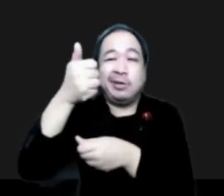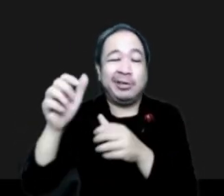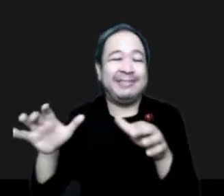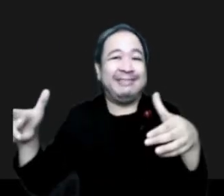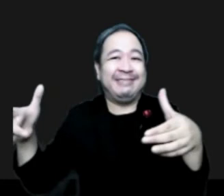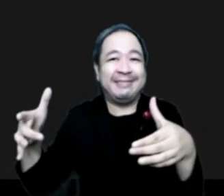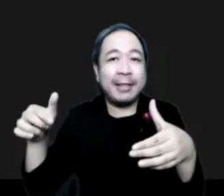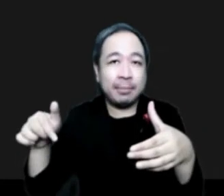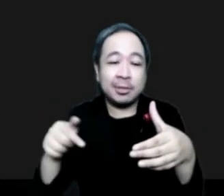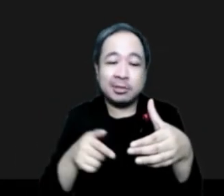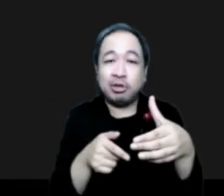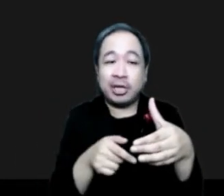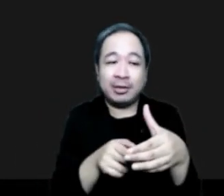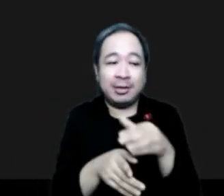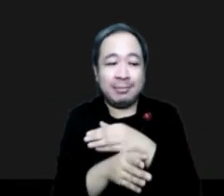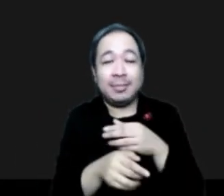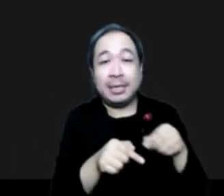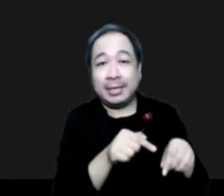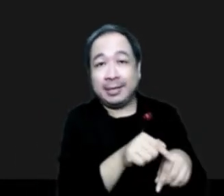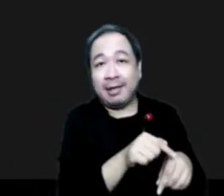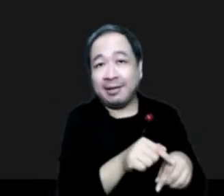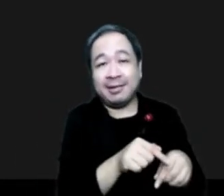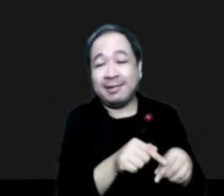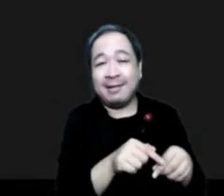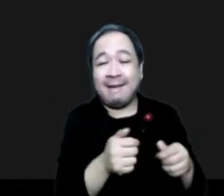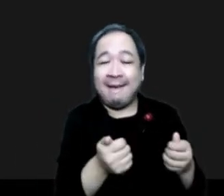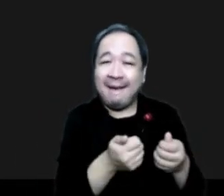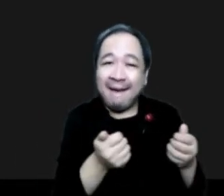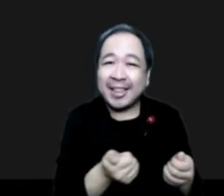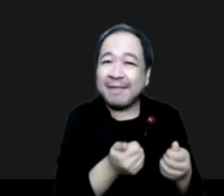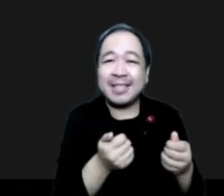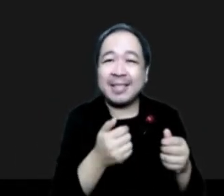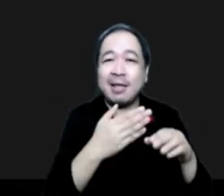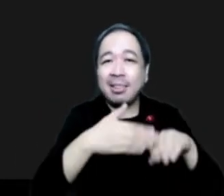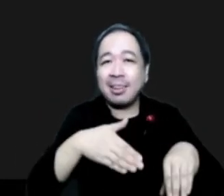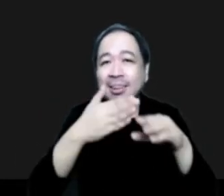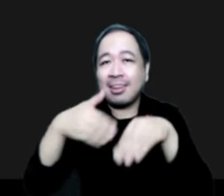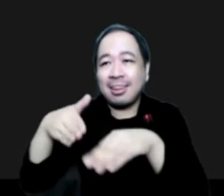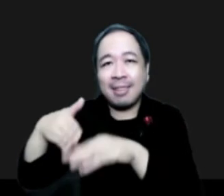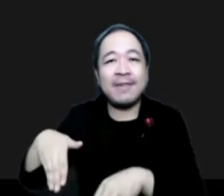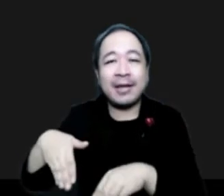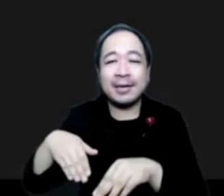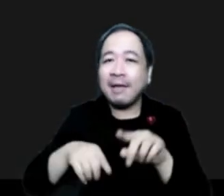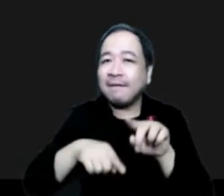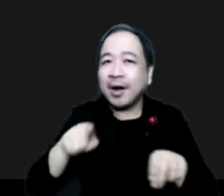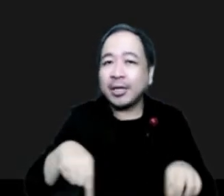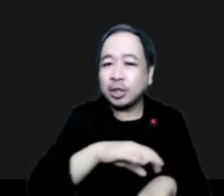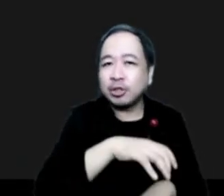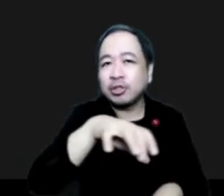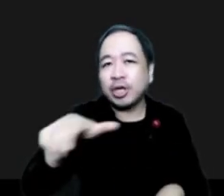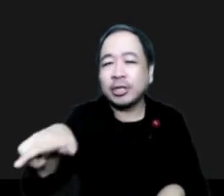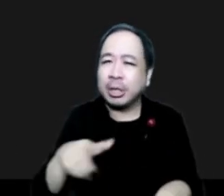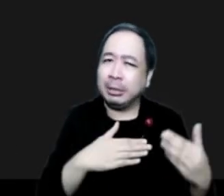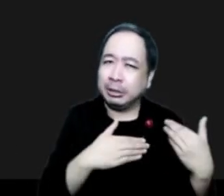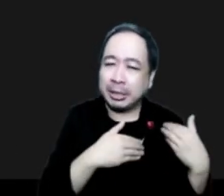para poder de inmediato darle mantenimiento pero sigue siendo un desafío poder seguir contando con los recursos